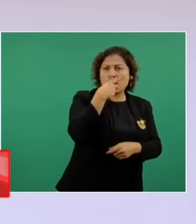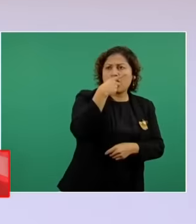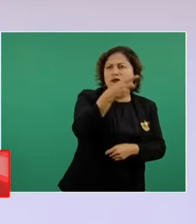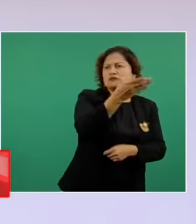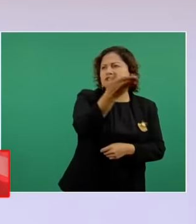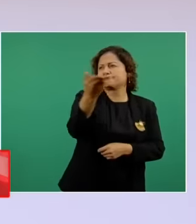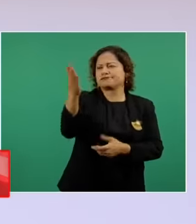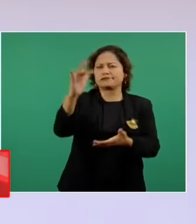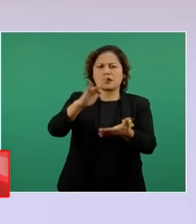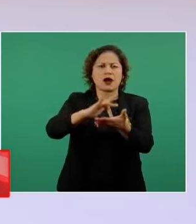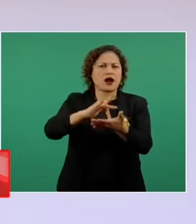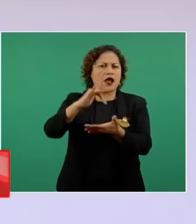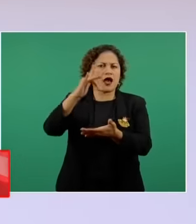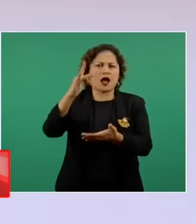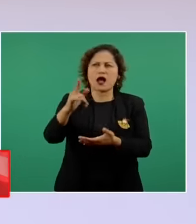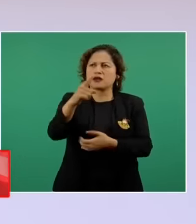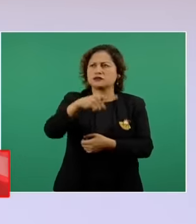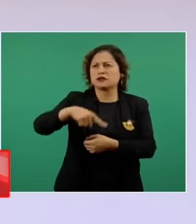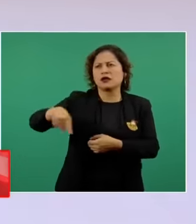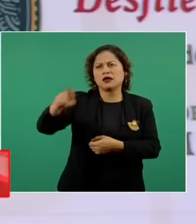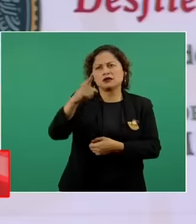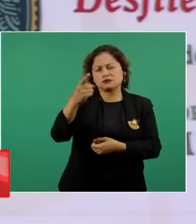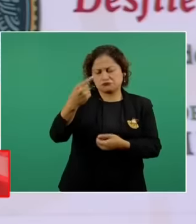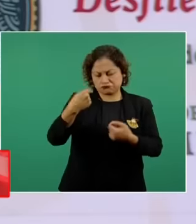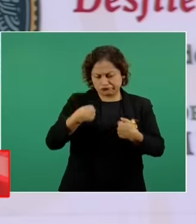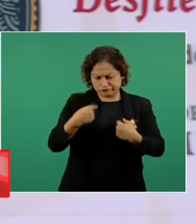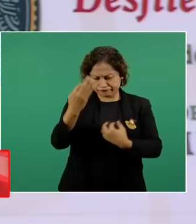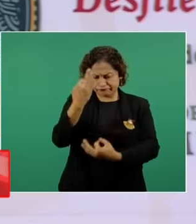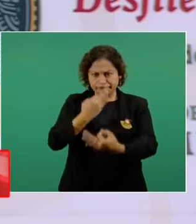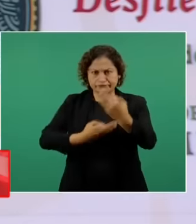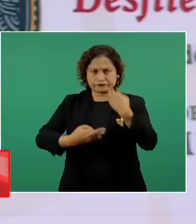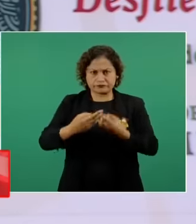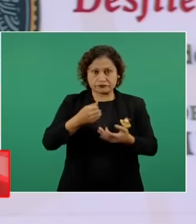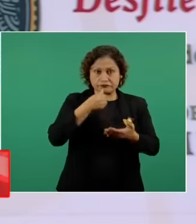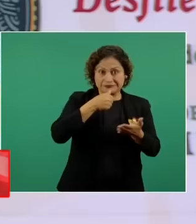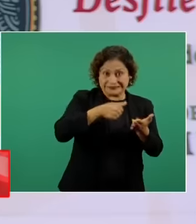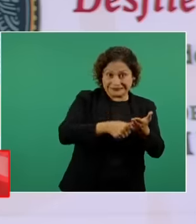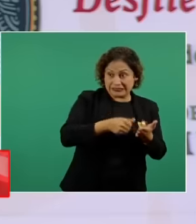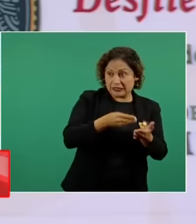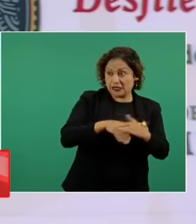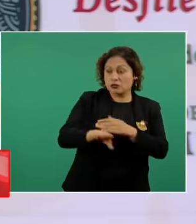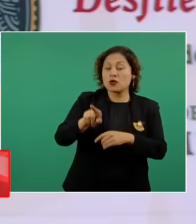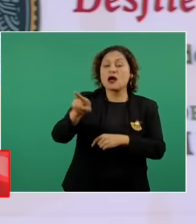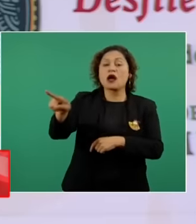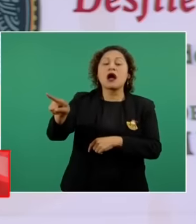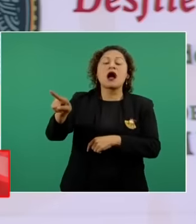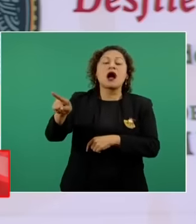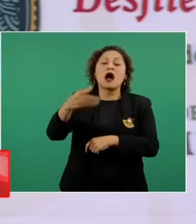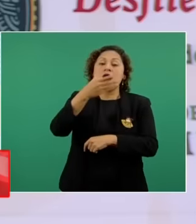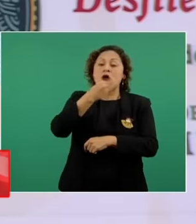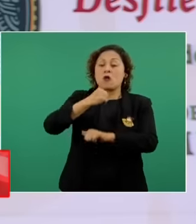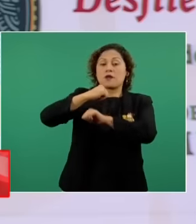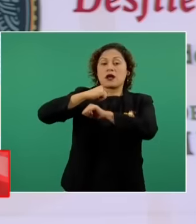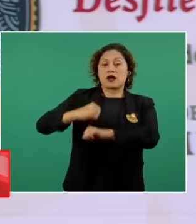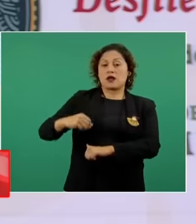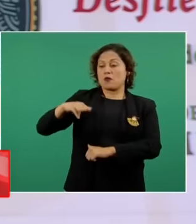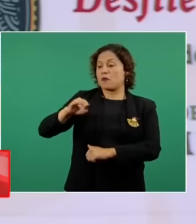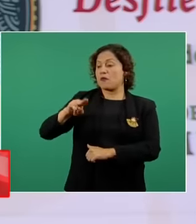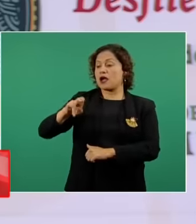una de ellas dedicada al cabo Manuel Ortega, dice así: